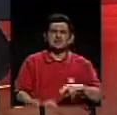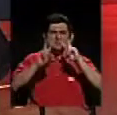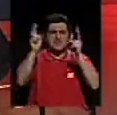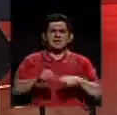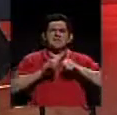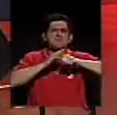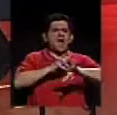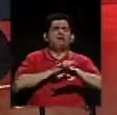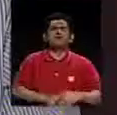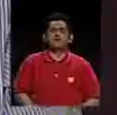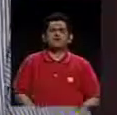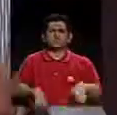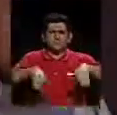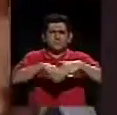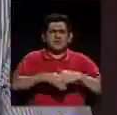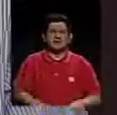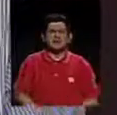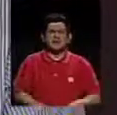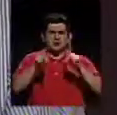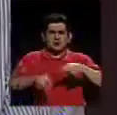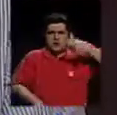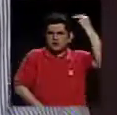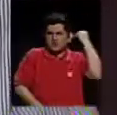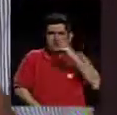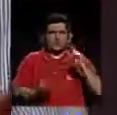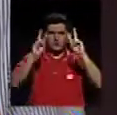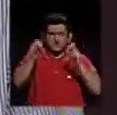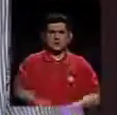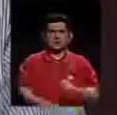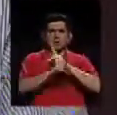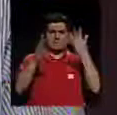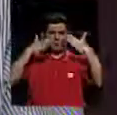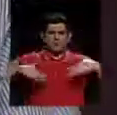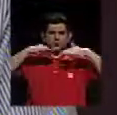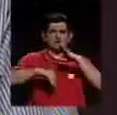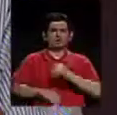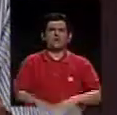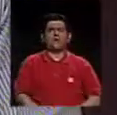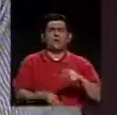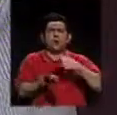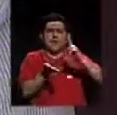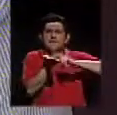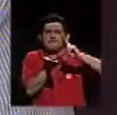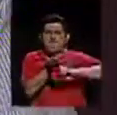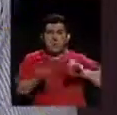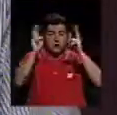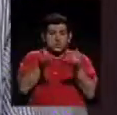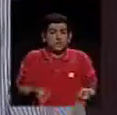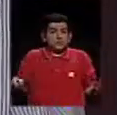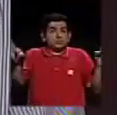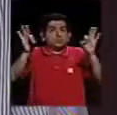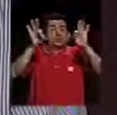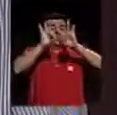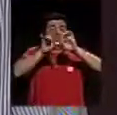el aborto, sobre el matrimonio entre homosexuales o sobre el tema de la protección del medio ambiente o de los impuestos, porque son temas tan importantes